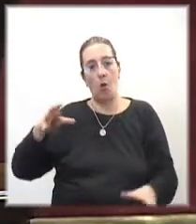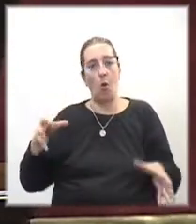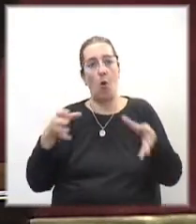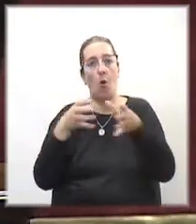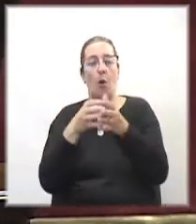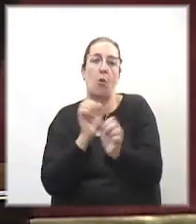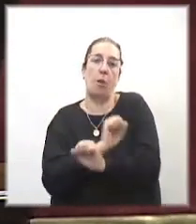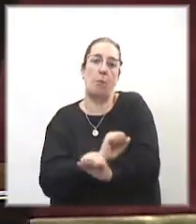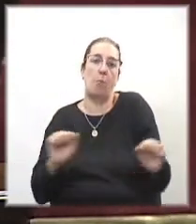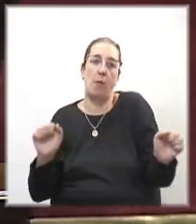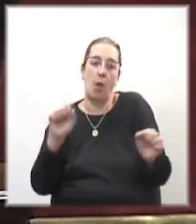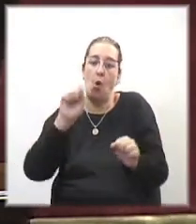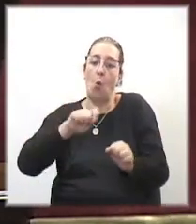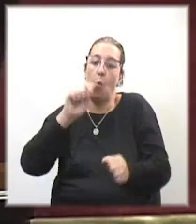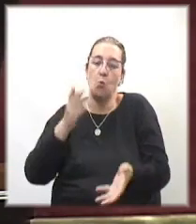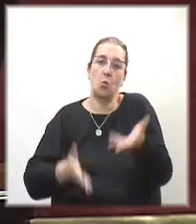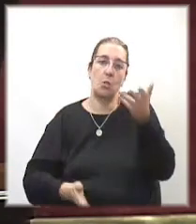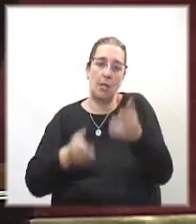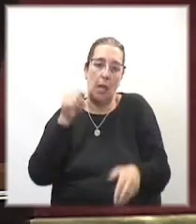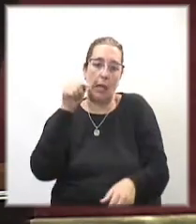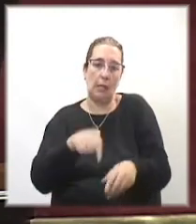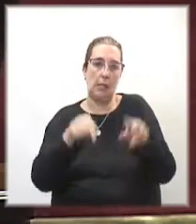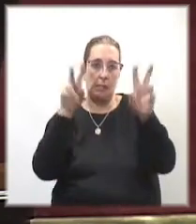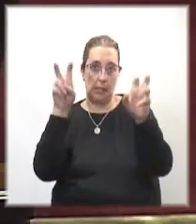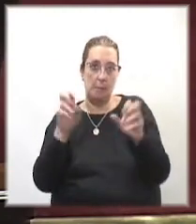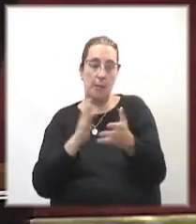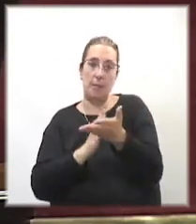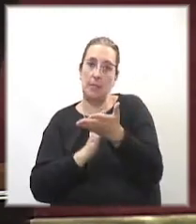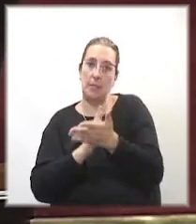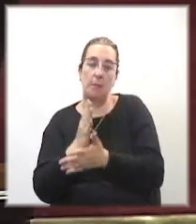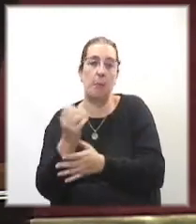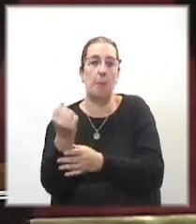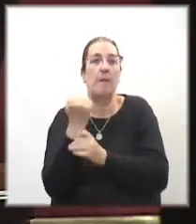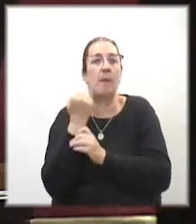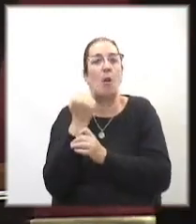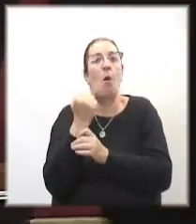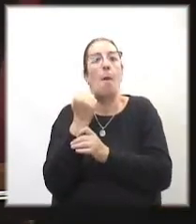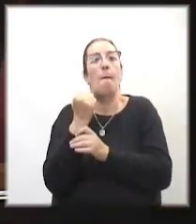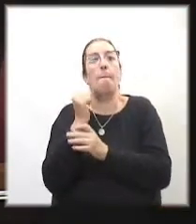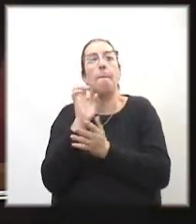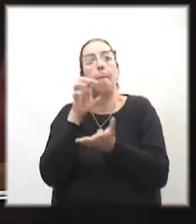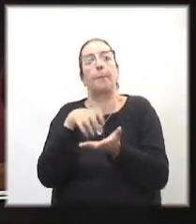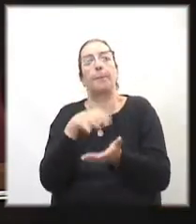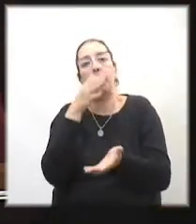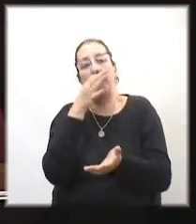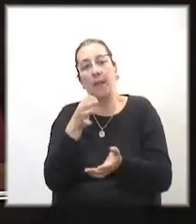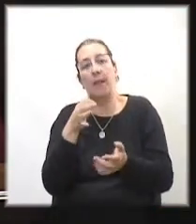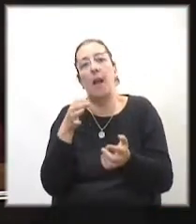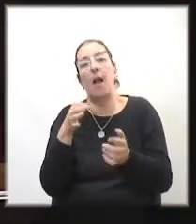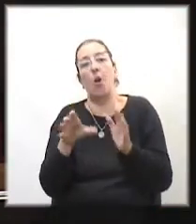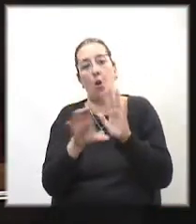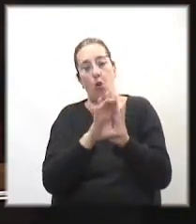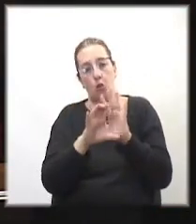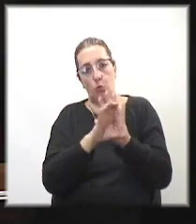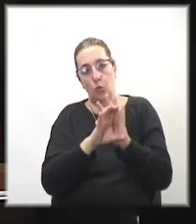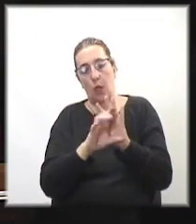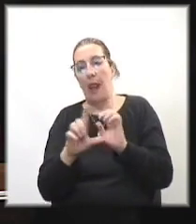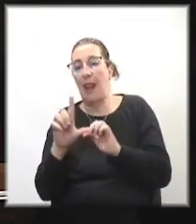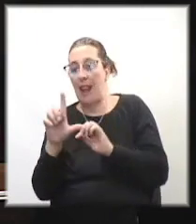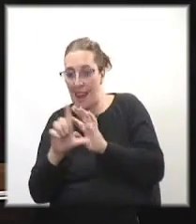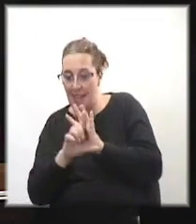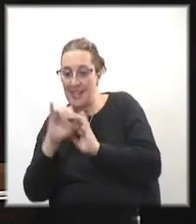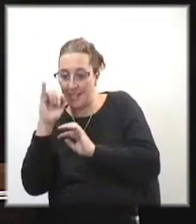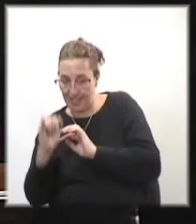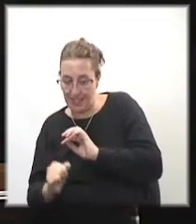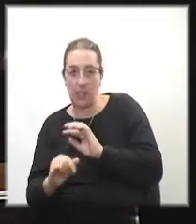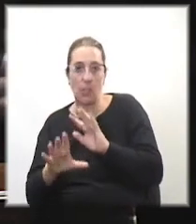este aspecto. Siempre preferiría la posición que indique la constitucionalidad de una ley antes que